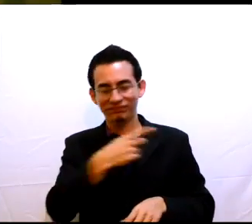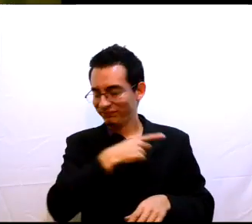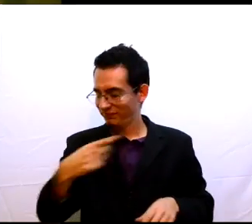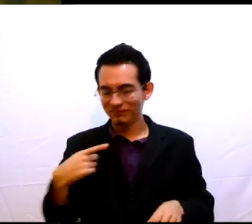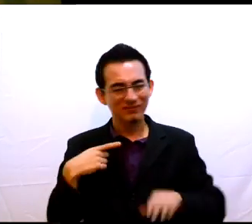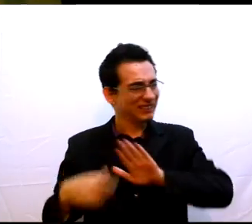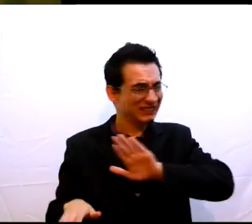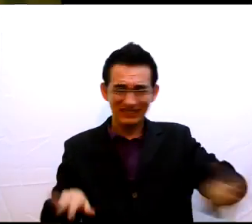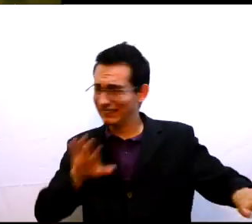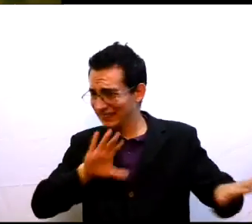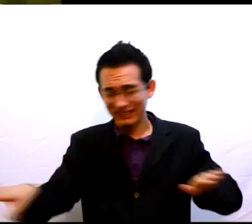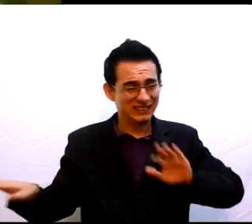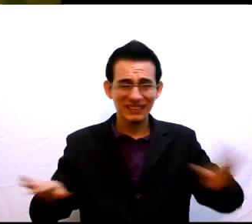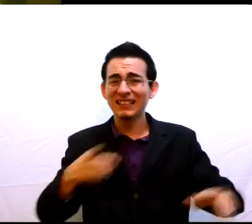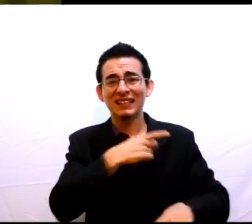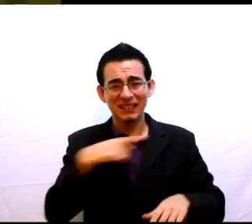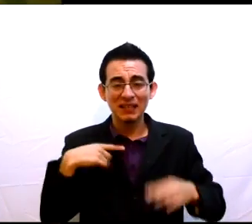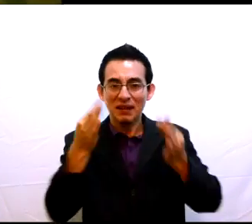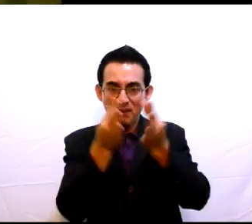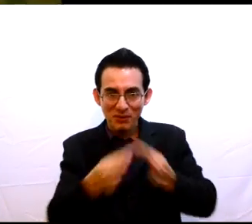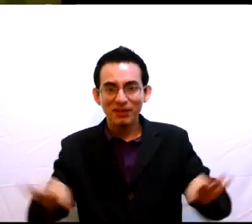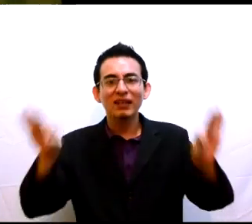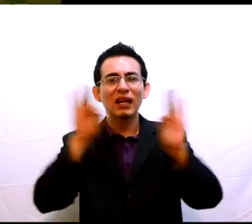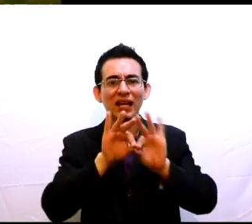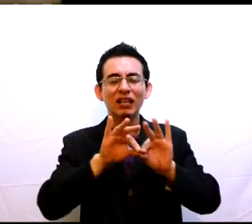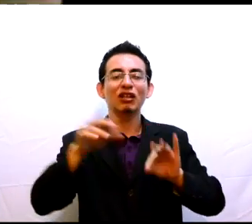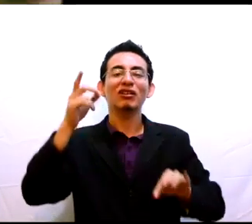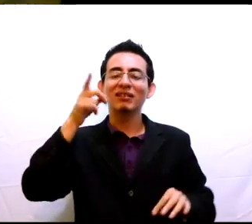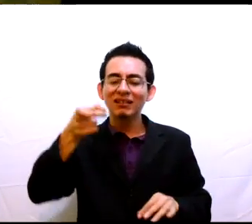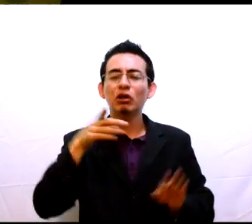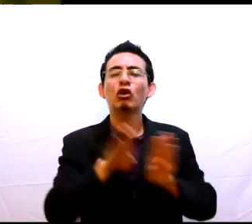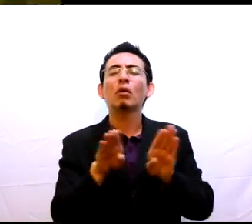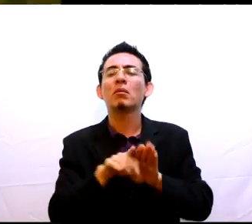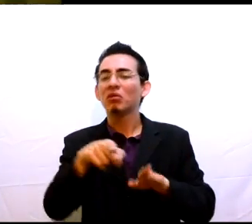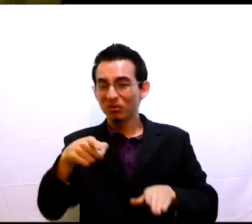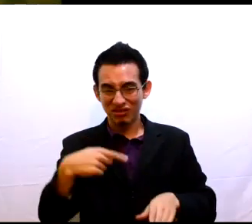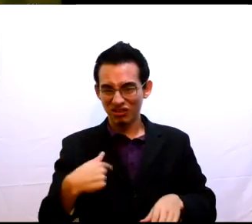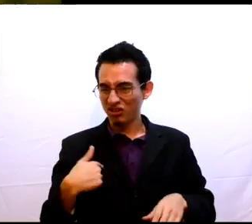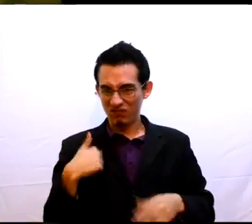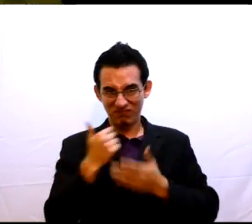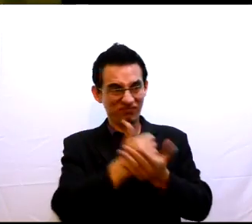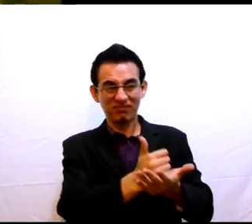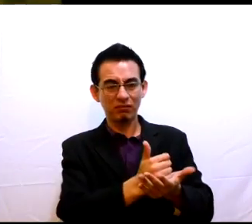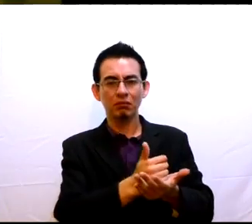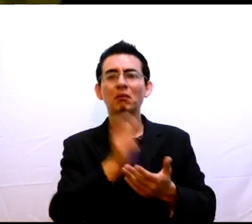hicisteis a ninguno de estos a mí no me lo hicisteis